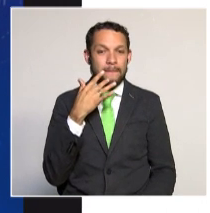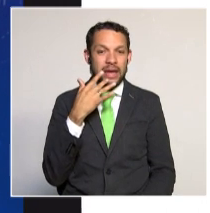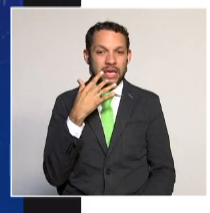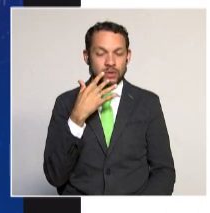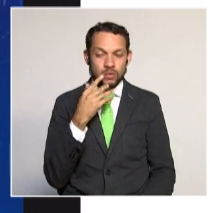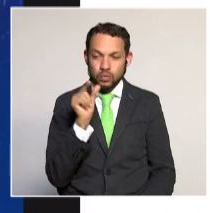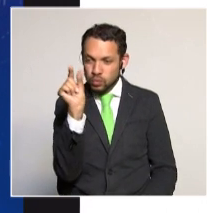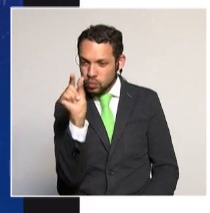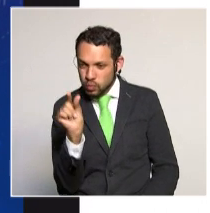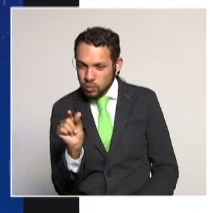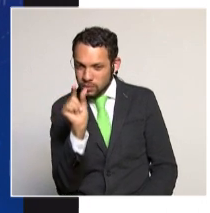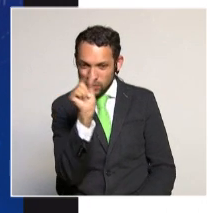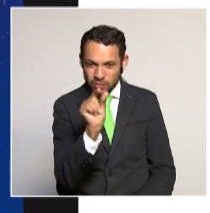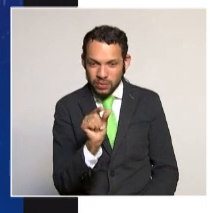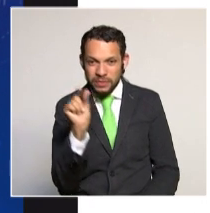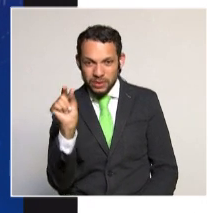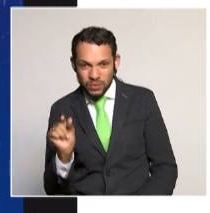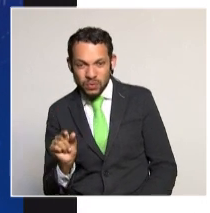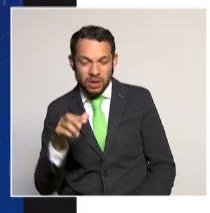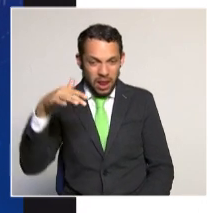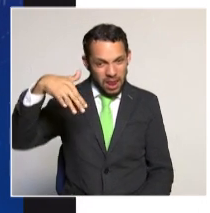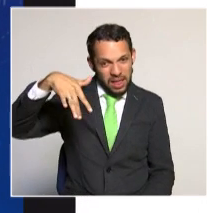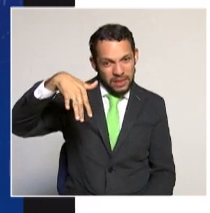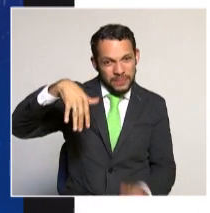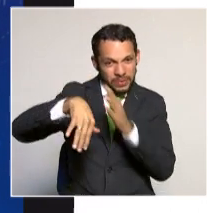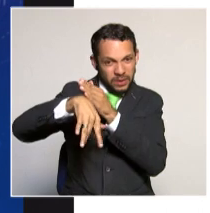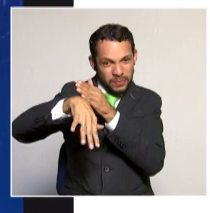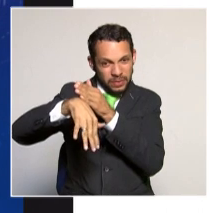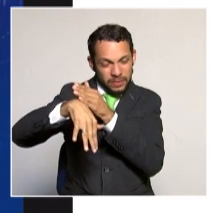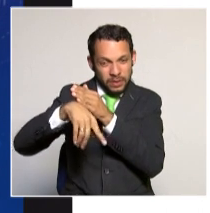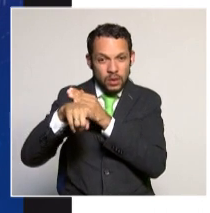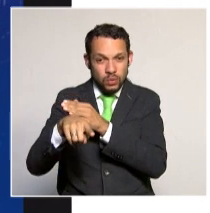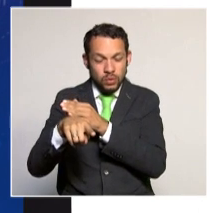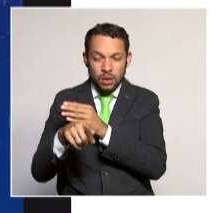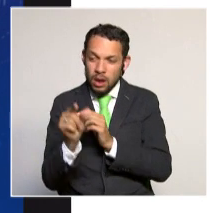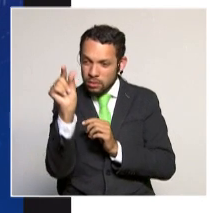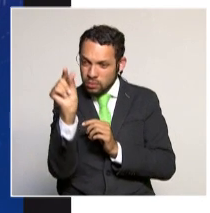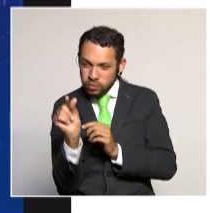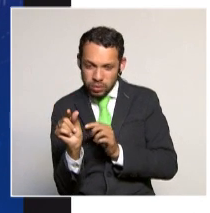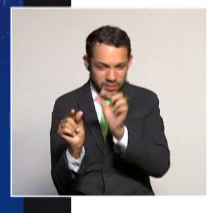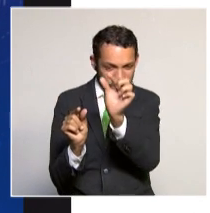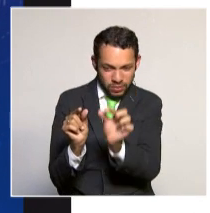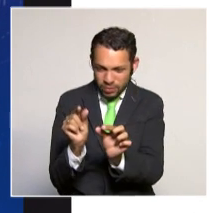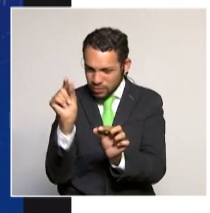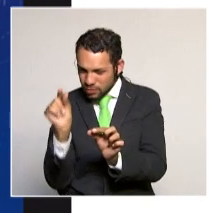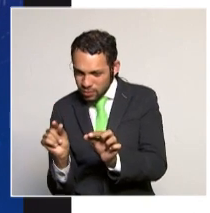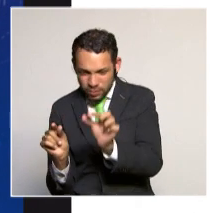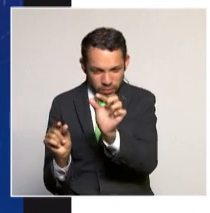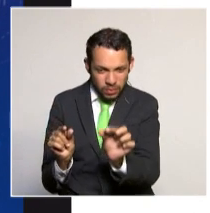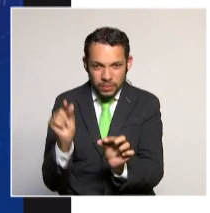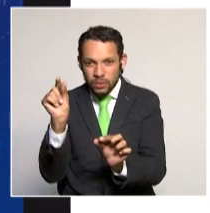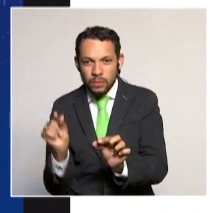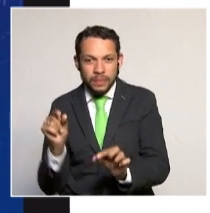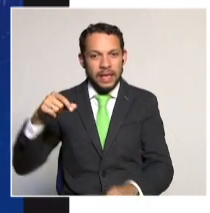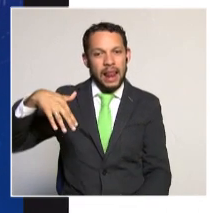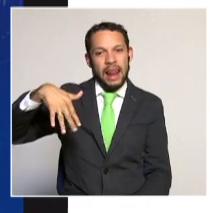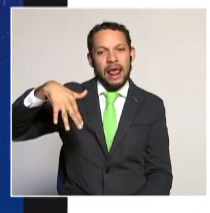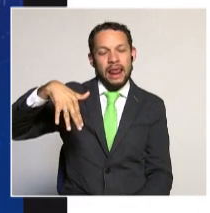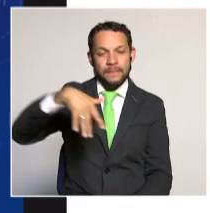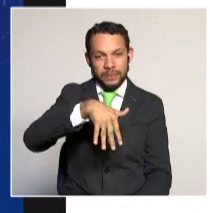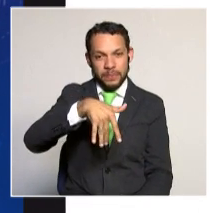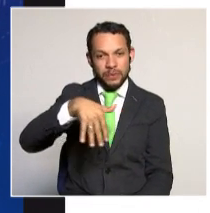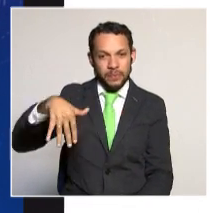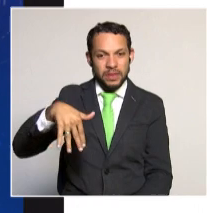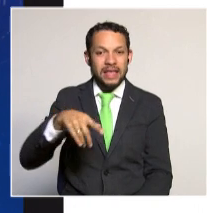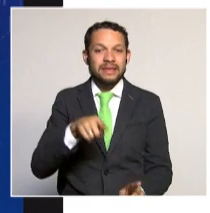axón. Pero note usted que en parte del trayecto del axón se ve un depósito que ahí señalé con